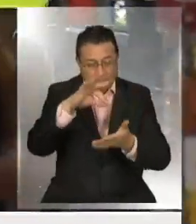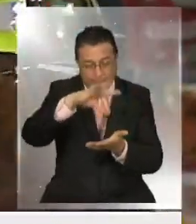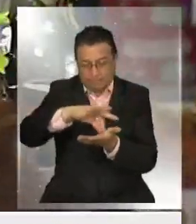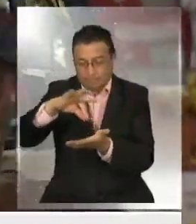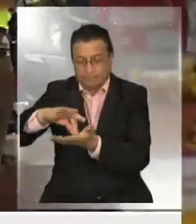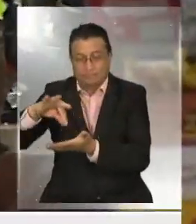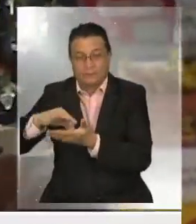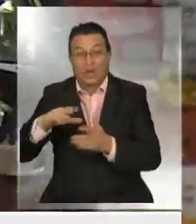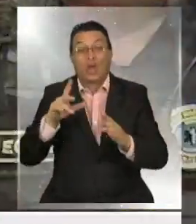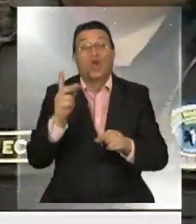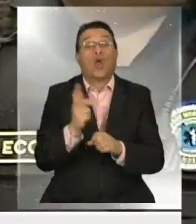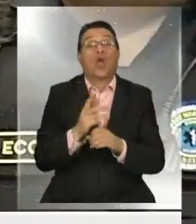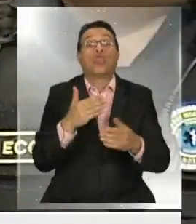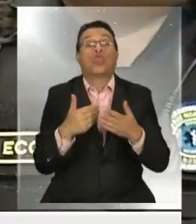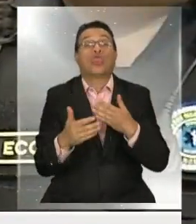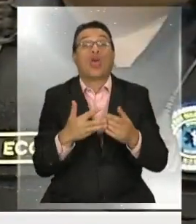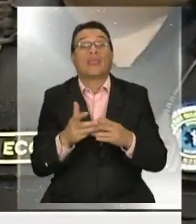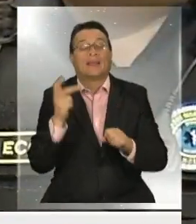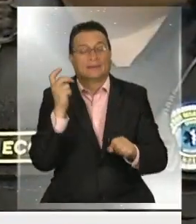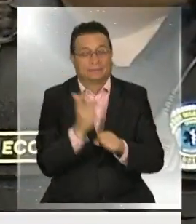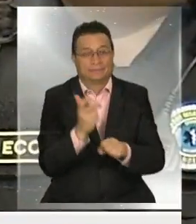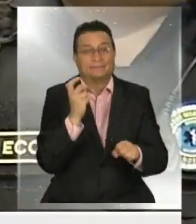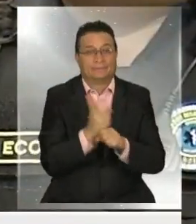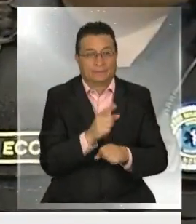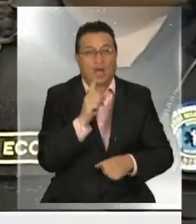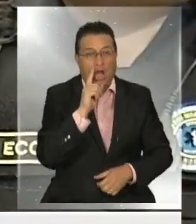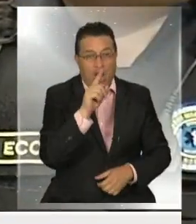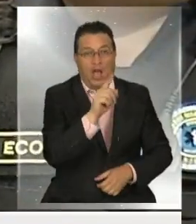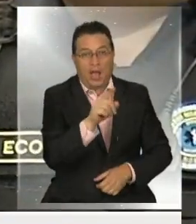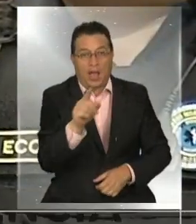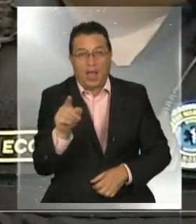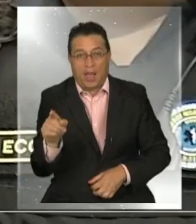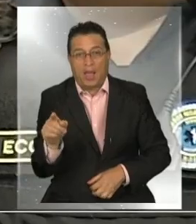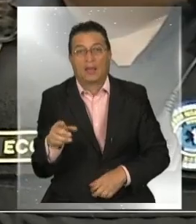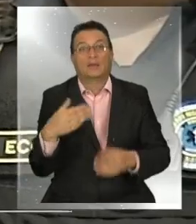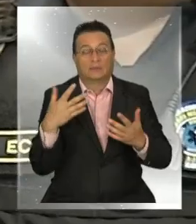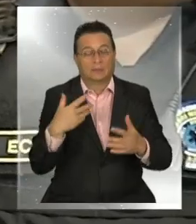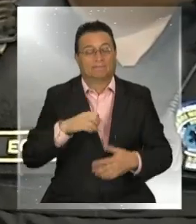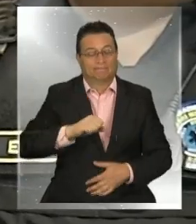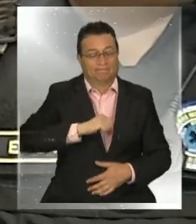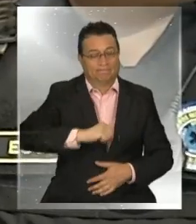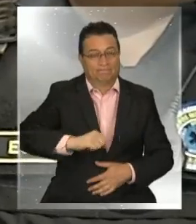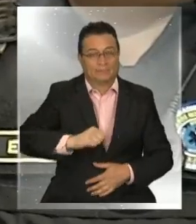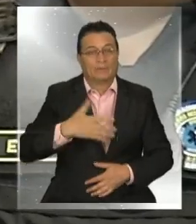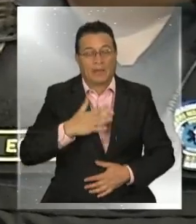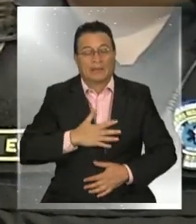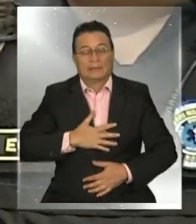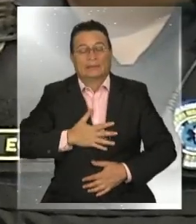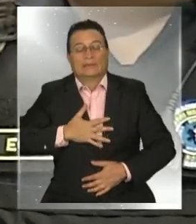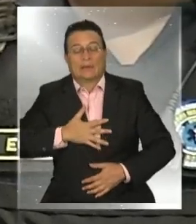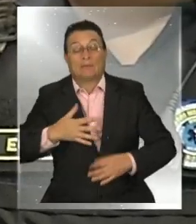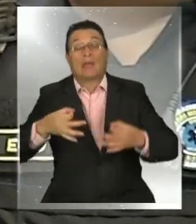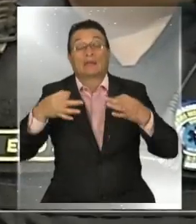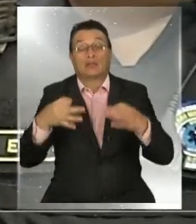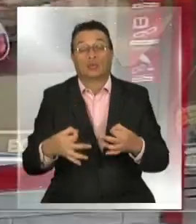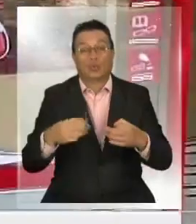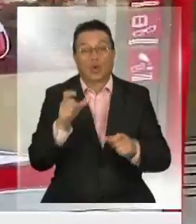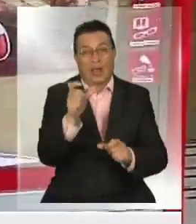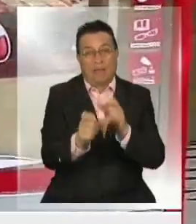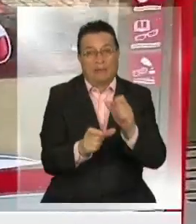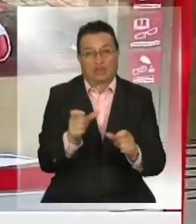aquellos lugares donde sí se está cometiendo los delitos con la finalidad de prevenir y darle la sensación de seguridad a las